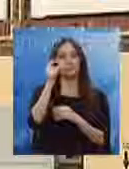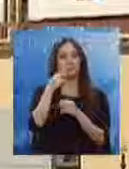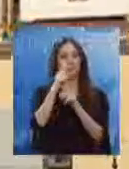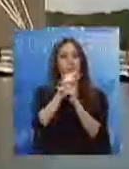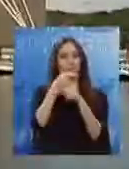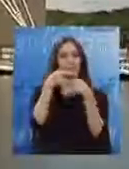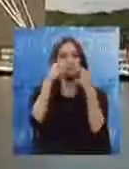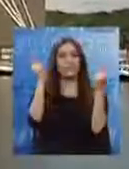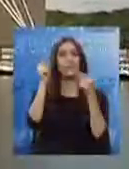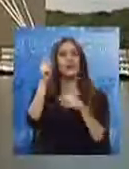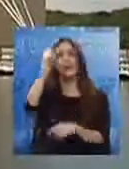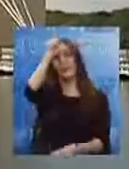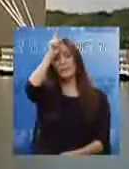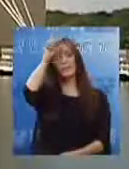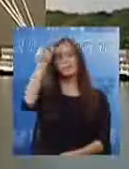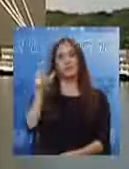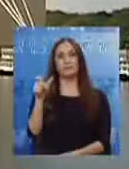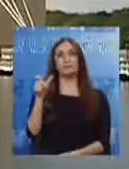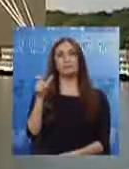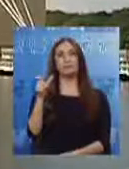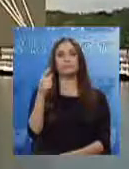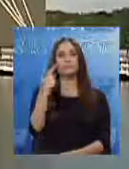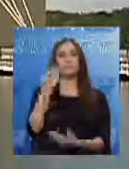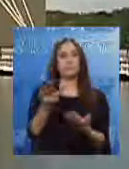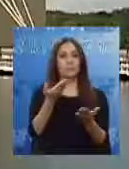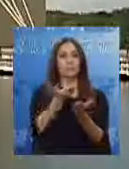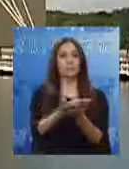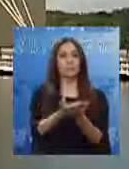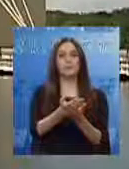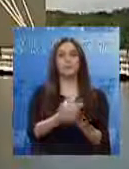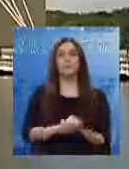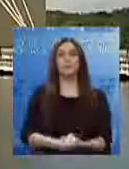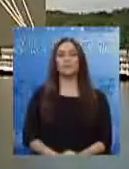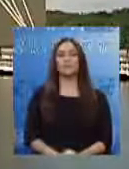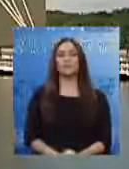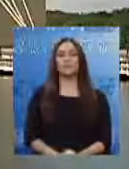el asambleísta alemán, ponente de la propuesta de adhesión. Entonces, aprobado ya el acuerdo con la Unión Europea.